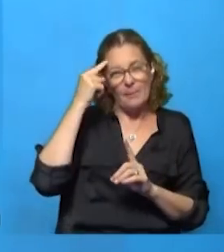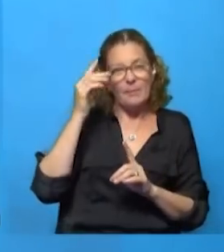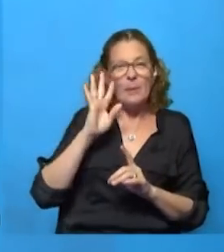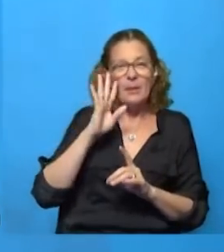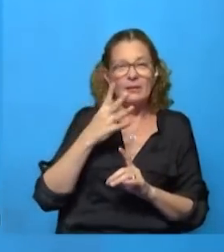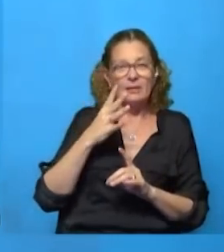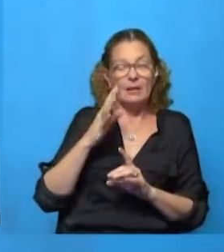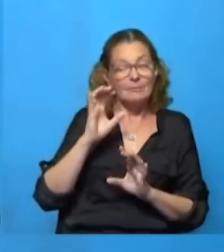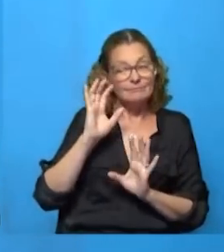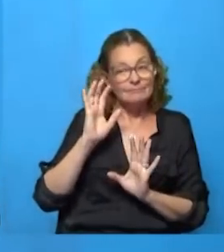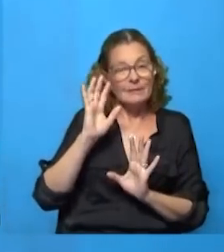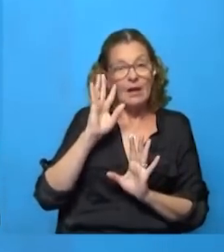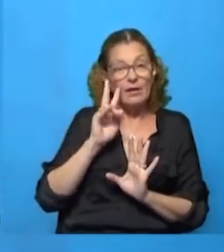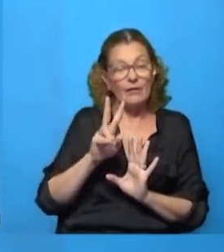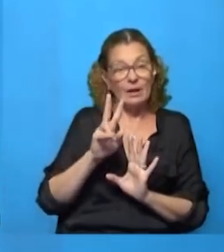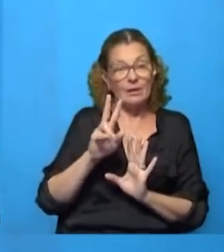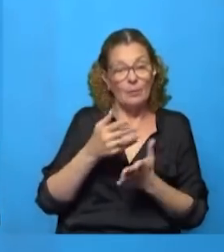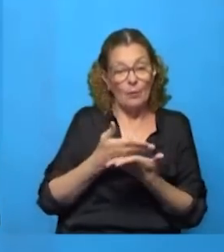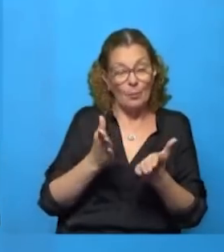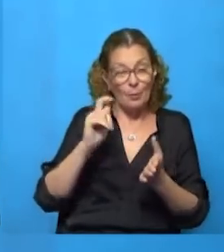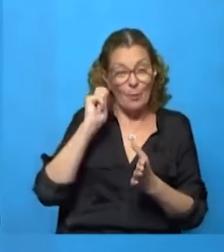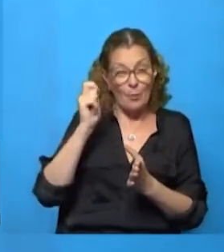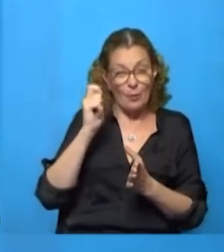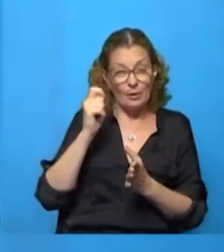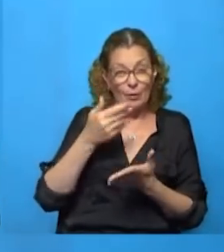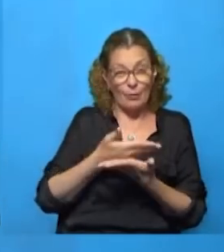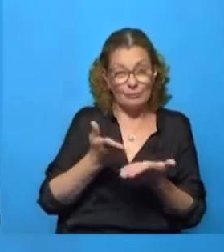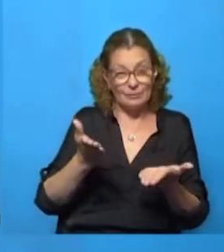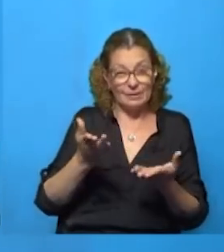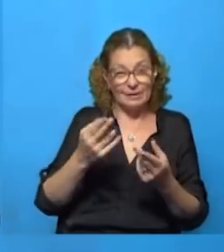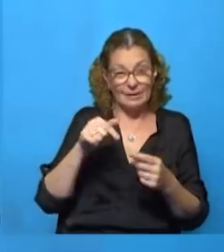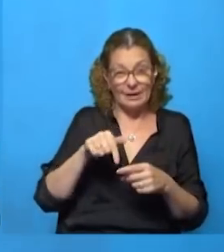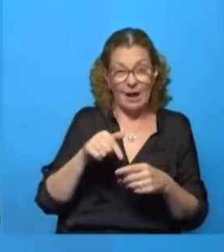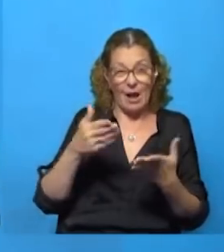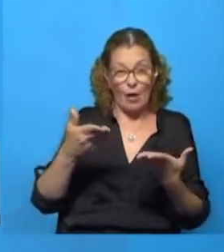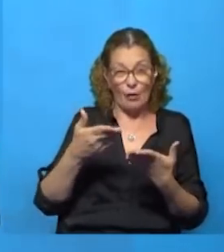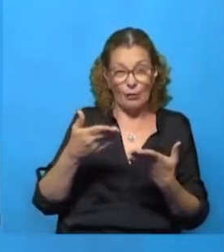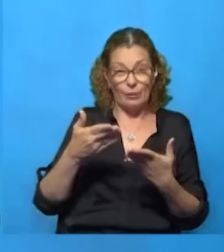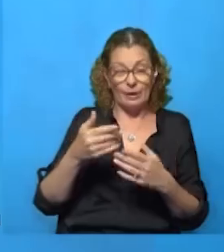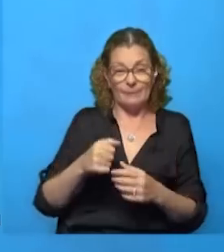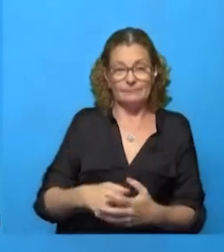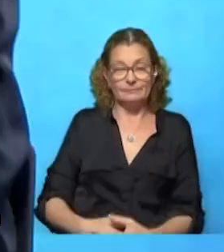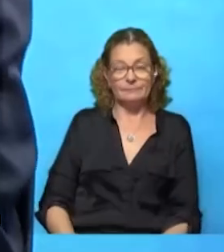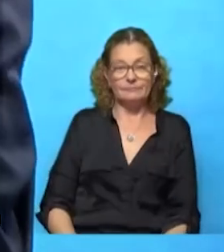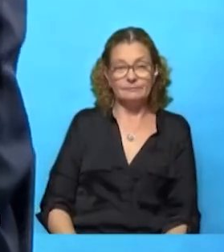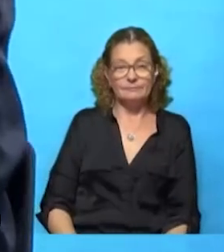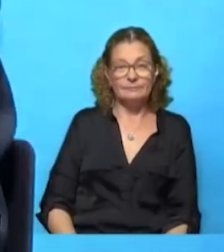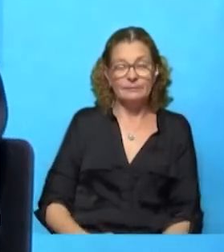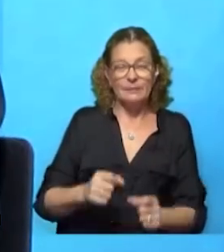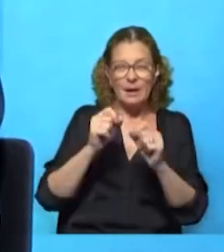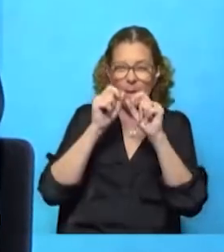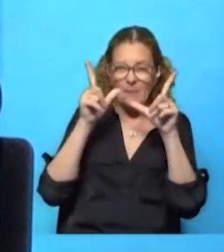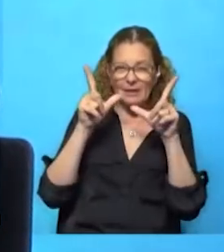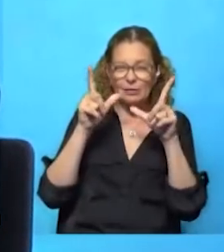que considerarse un poco más en la exposición pública que están teniendo en este momento y en estos casos particulares el impacto